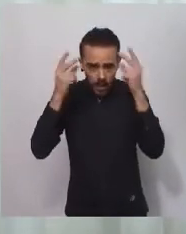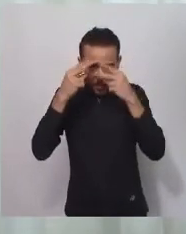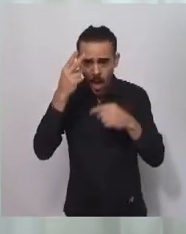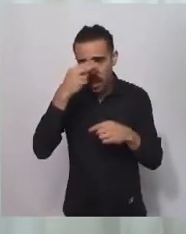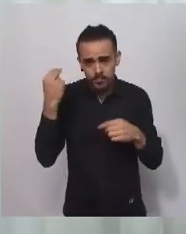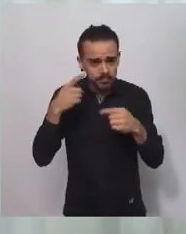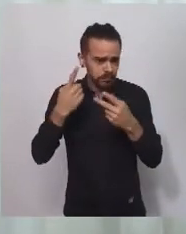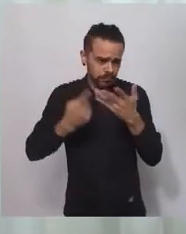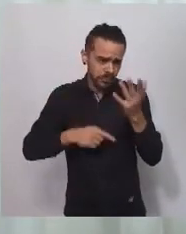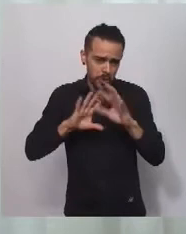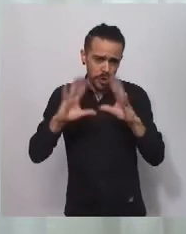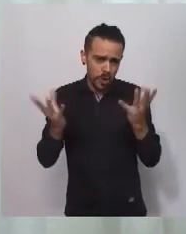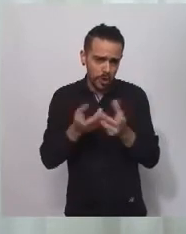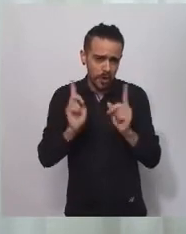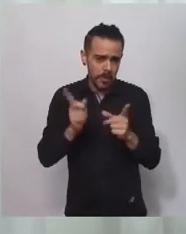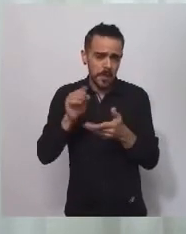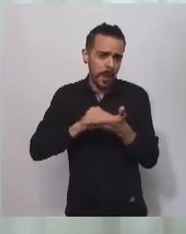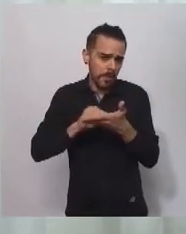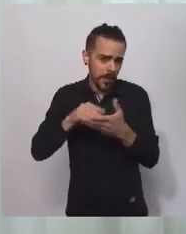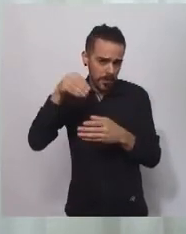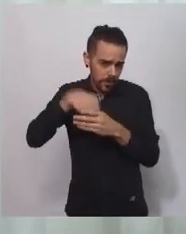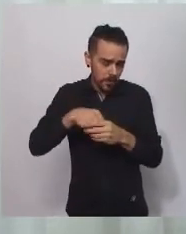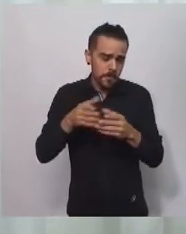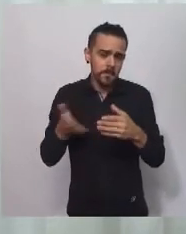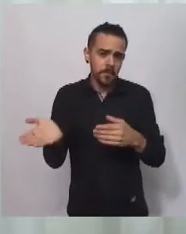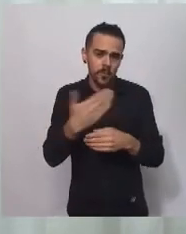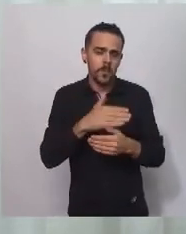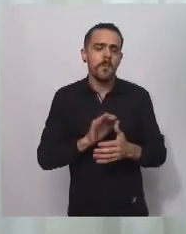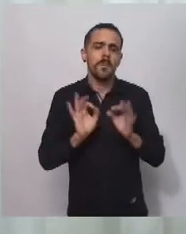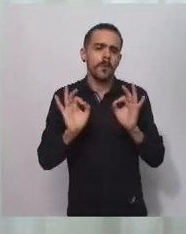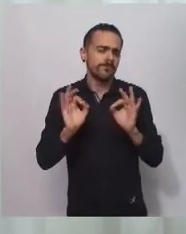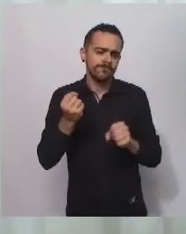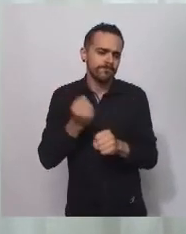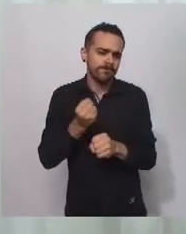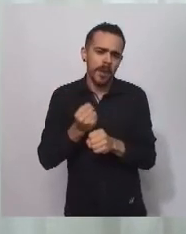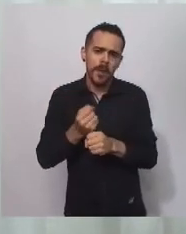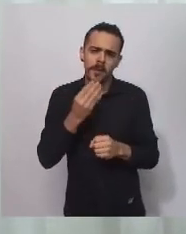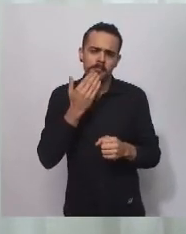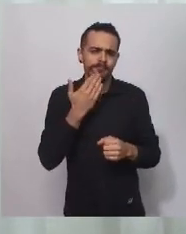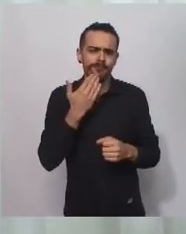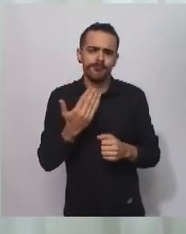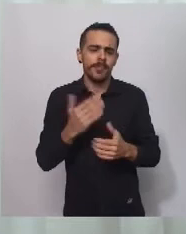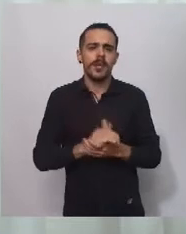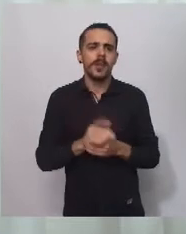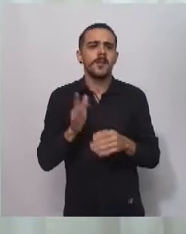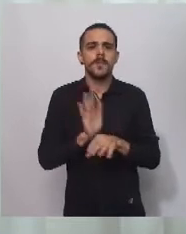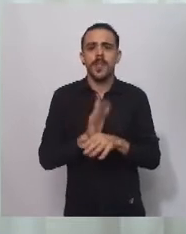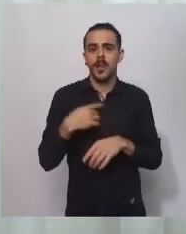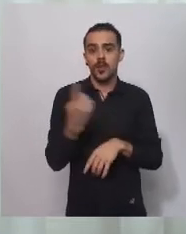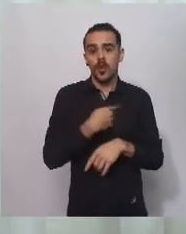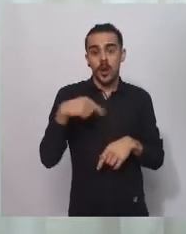y hoy esta situación donde todavía no hay una circulación comunitaria del virus es decir no hay